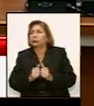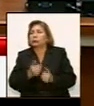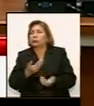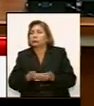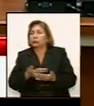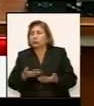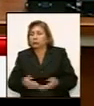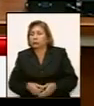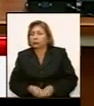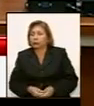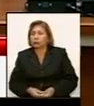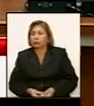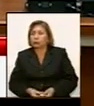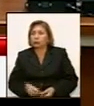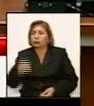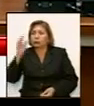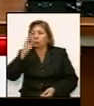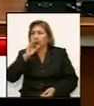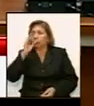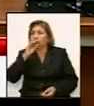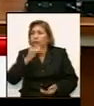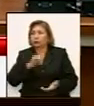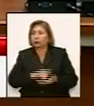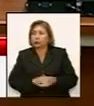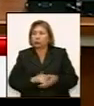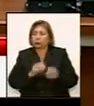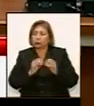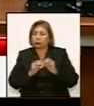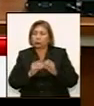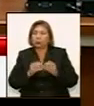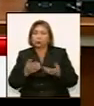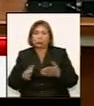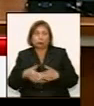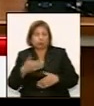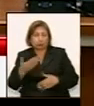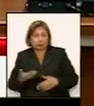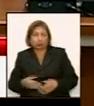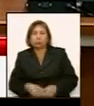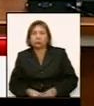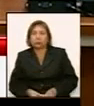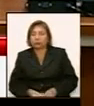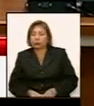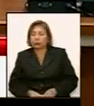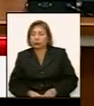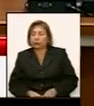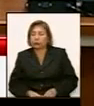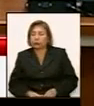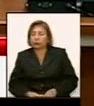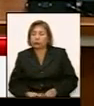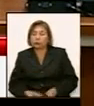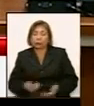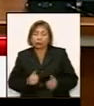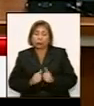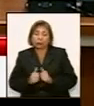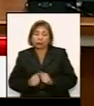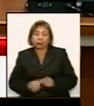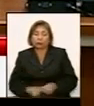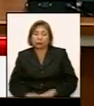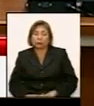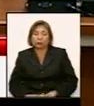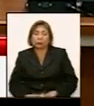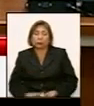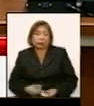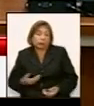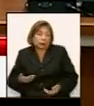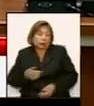que busque que estos mecanismos de autorregulación existan y funcionen, ¿no? Y pasa también por